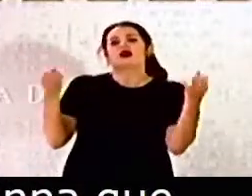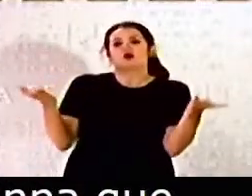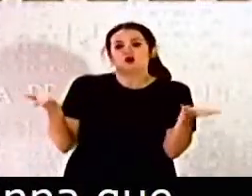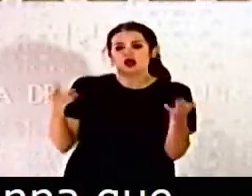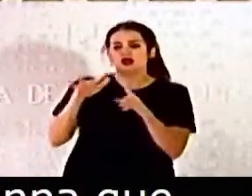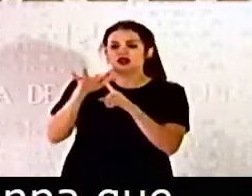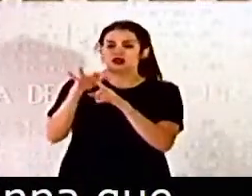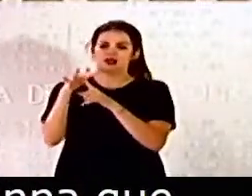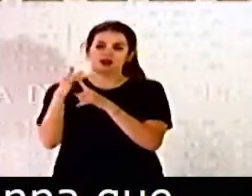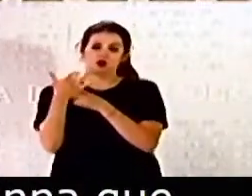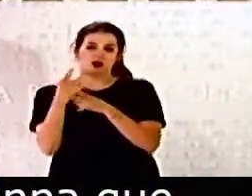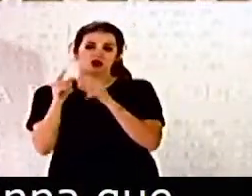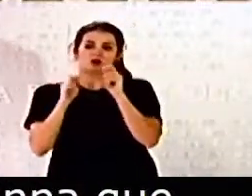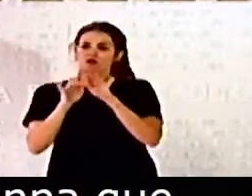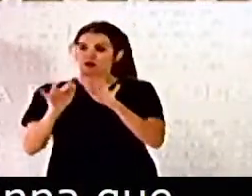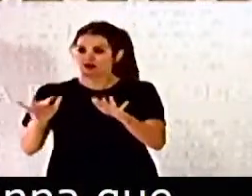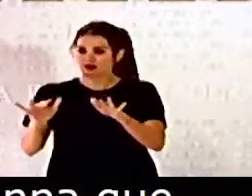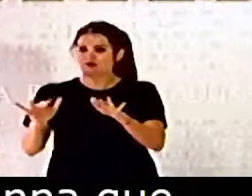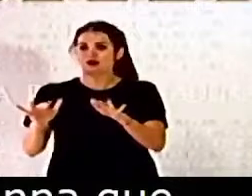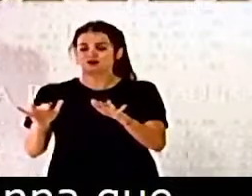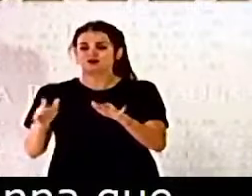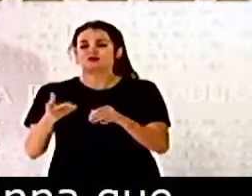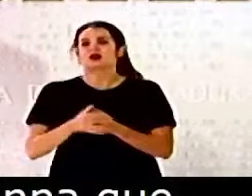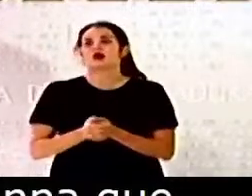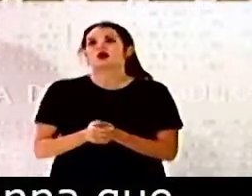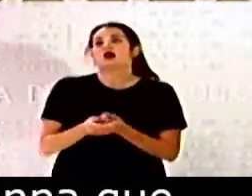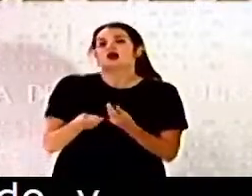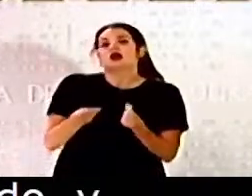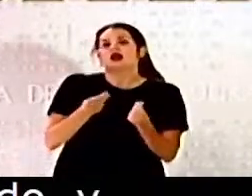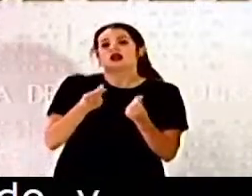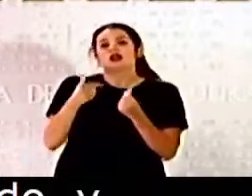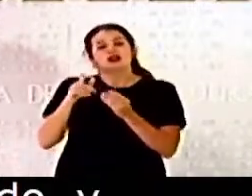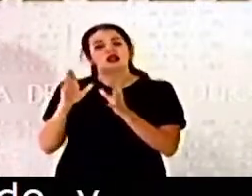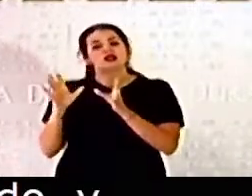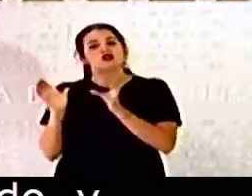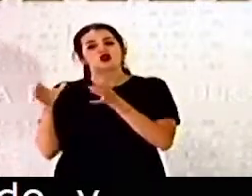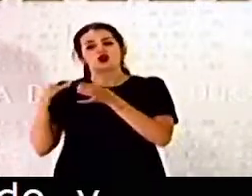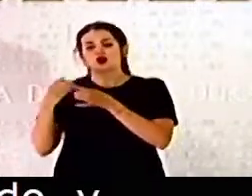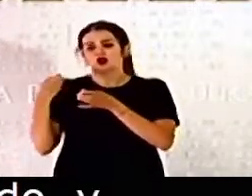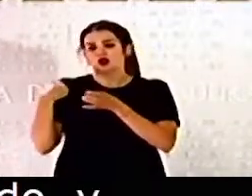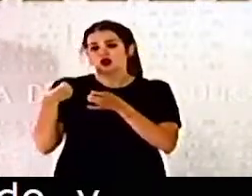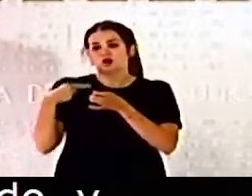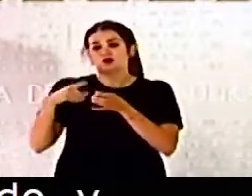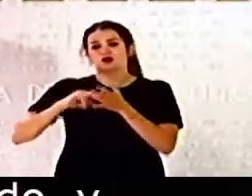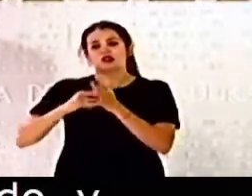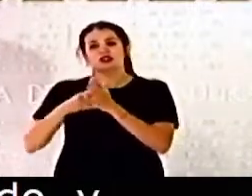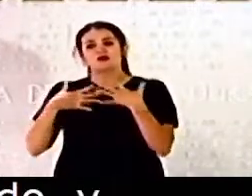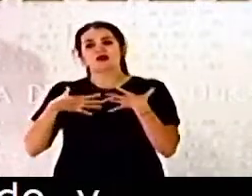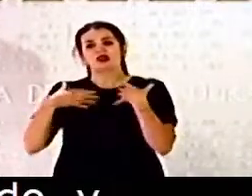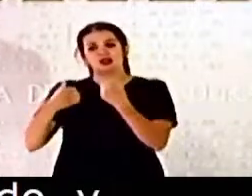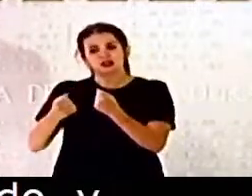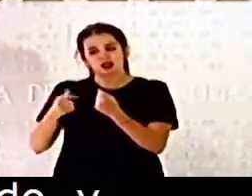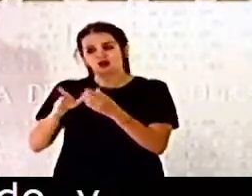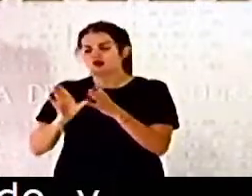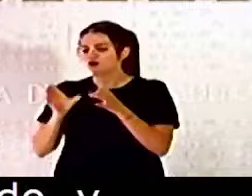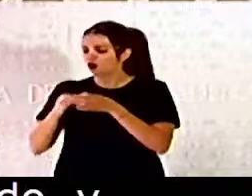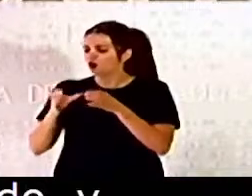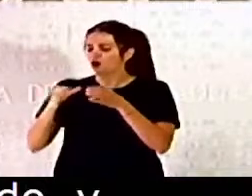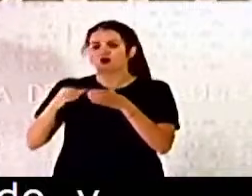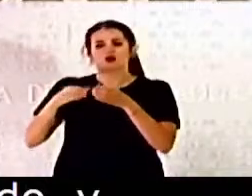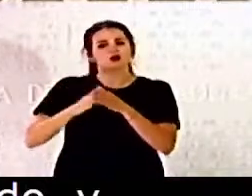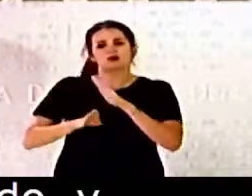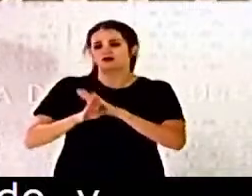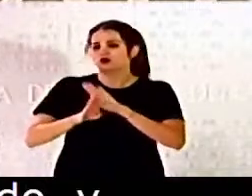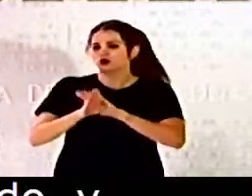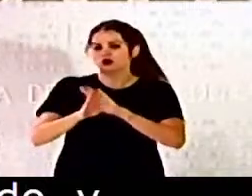pandemia, pero me temo que el Consejo Interterritorial del Sistema Nacional de Salud seguirá reuniéndose con una frecuencia importante también